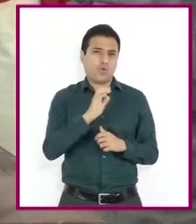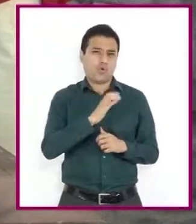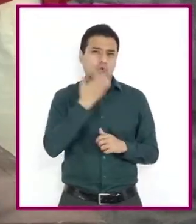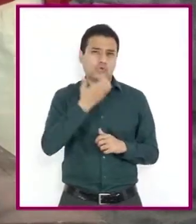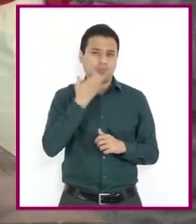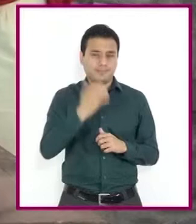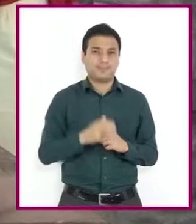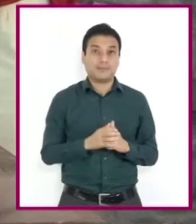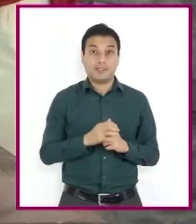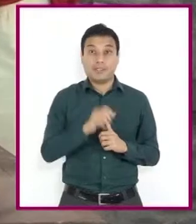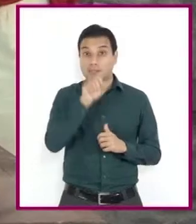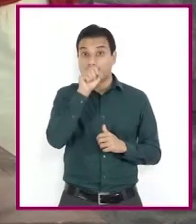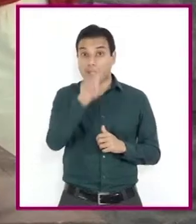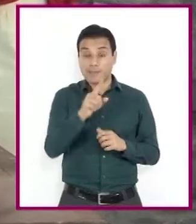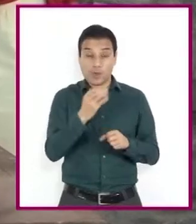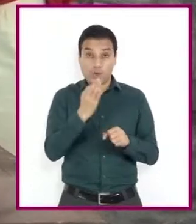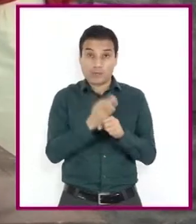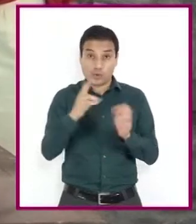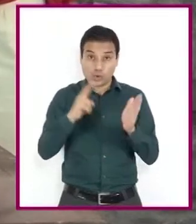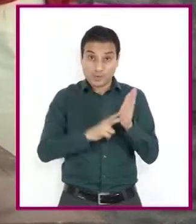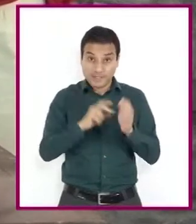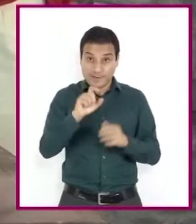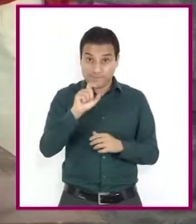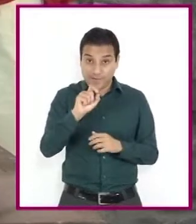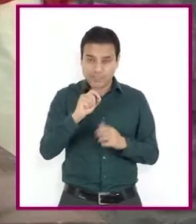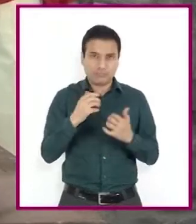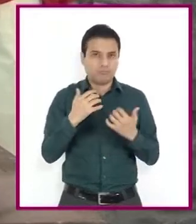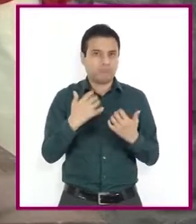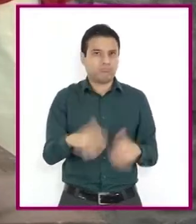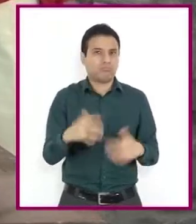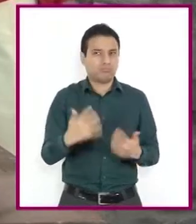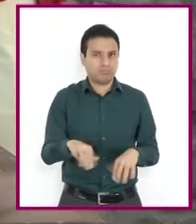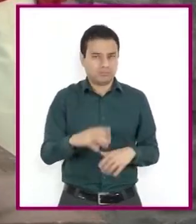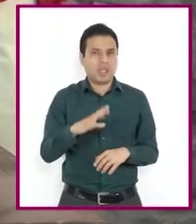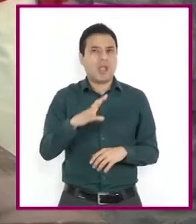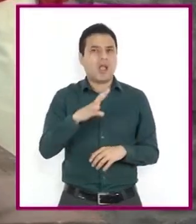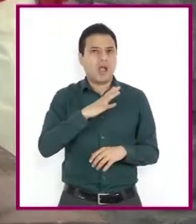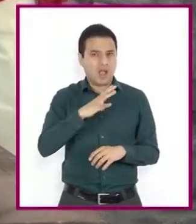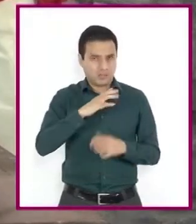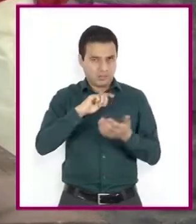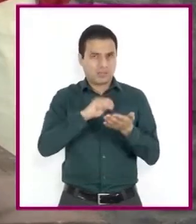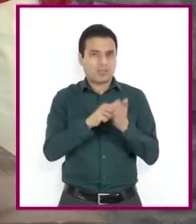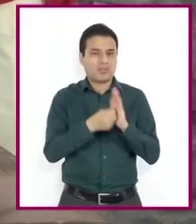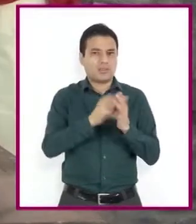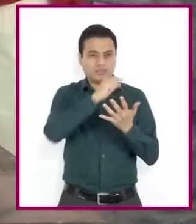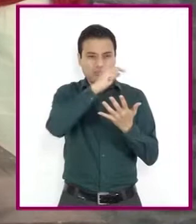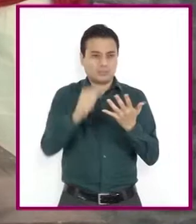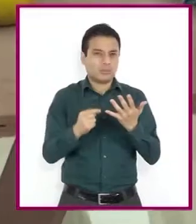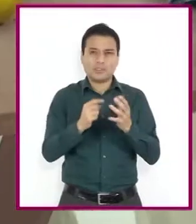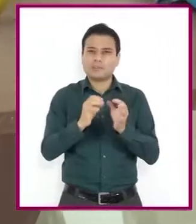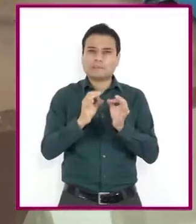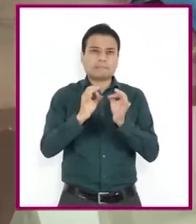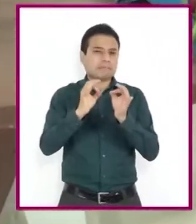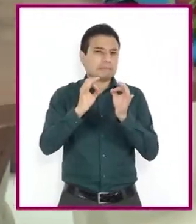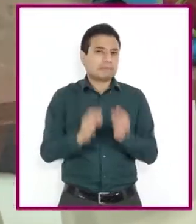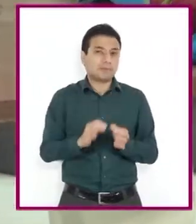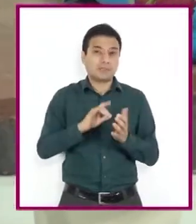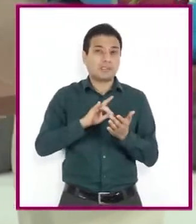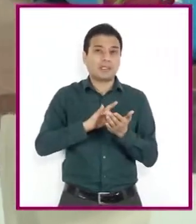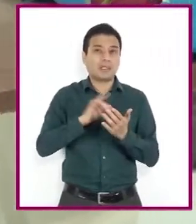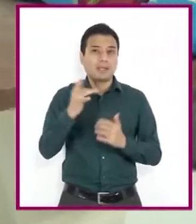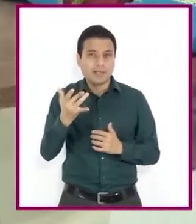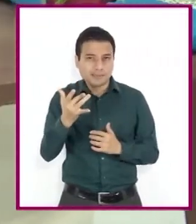el 2020 seguimos disfrutando de los avances científicos que se desarrollaron durante la época prehispánica. Desde entonces, se